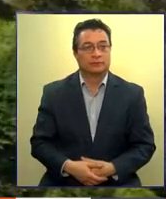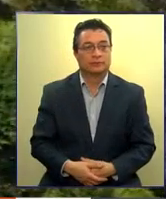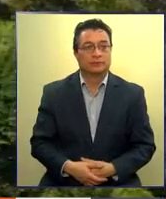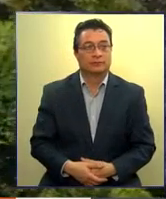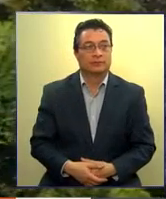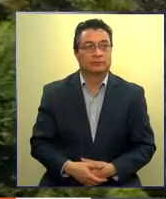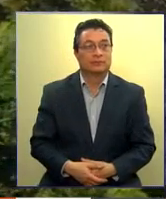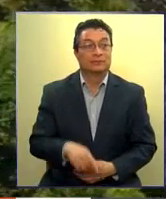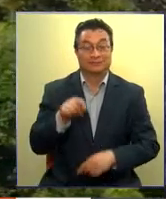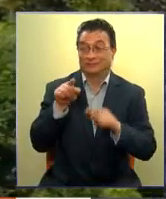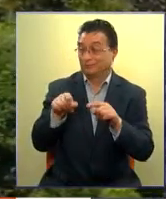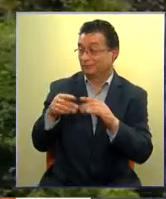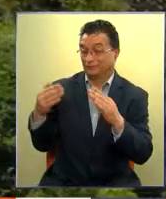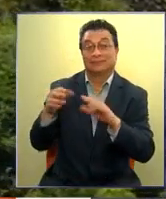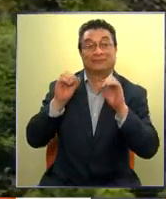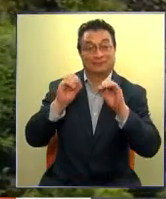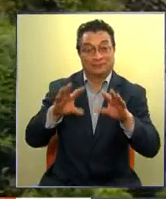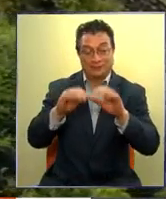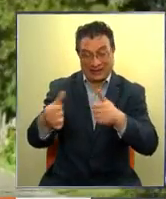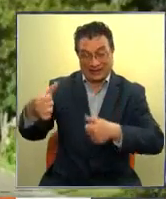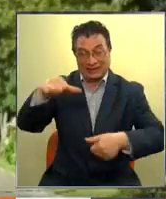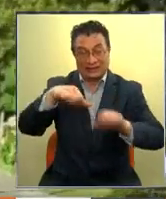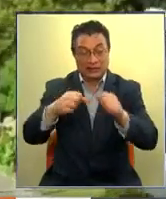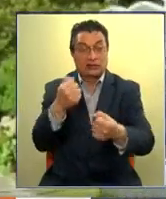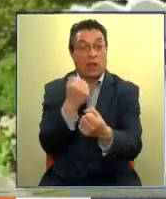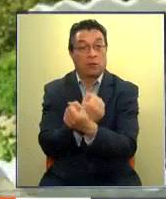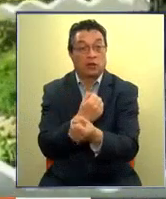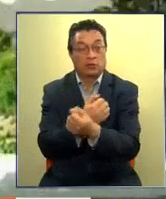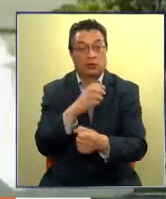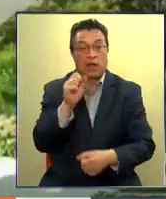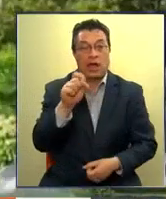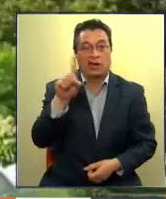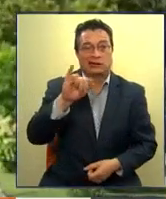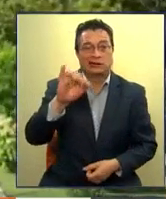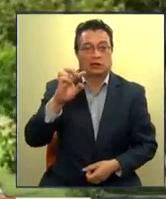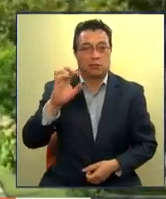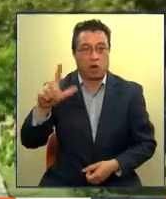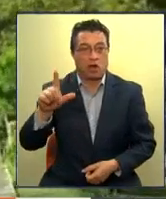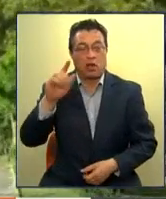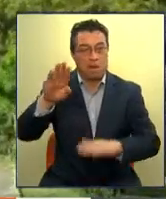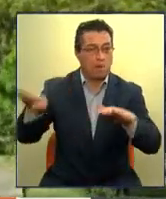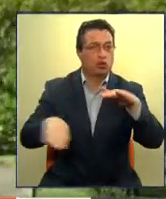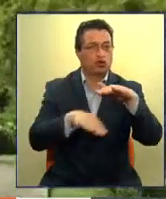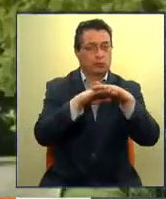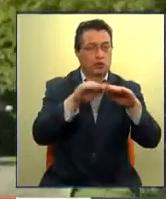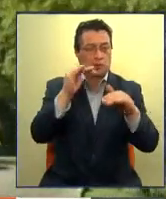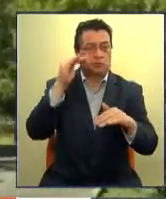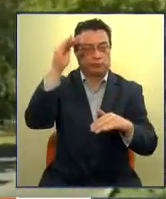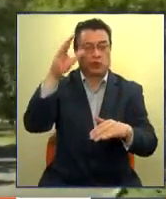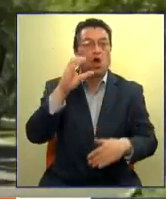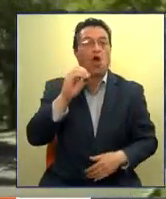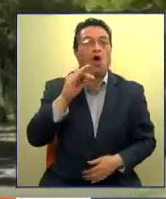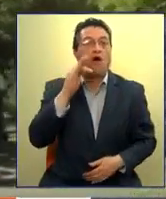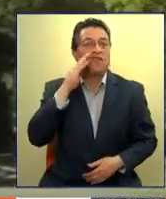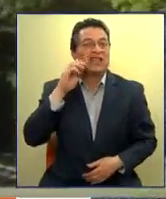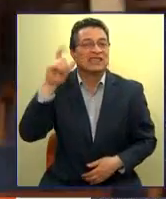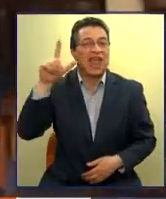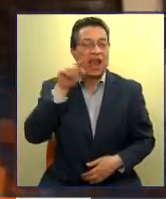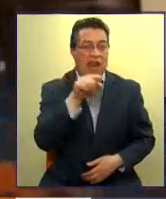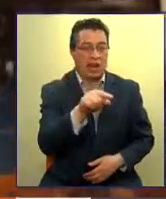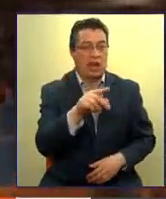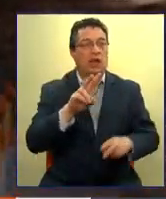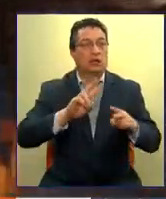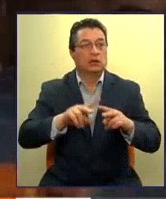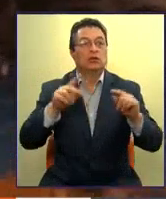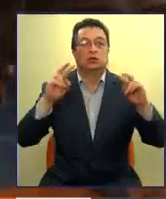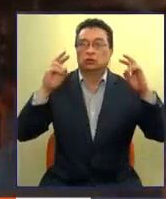esta es la academia de ciencias policiales así paul la academia superior de la institución donde se forman sus oficiales una construcción